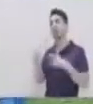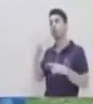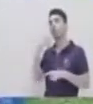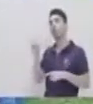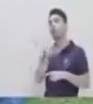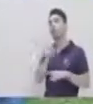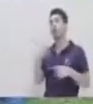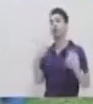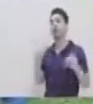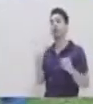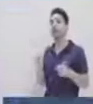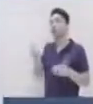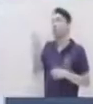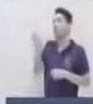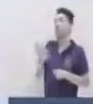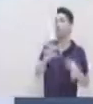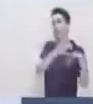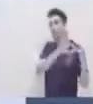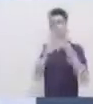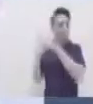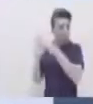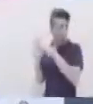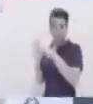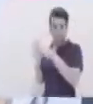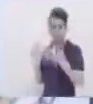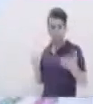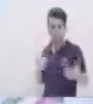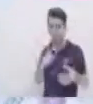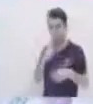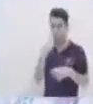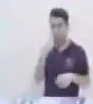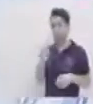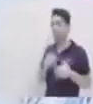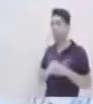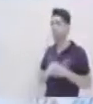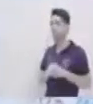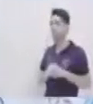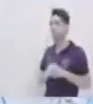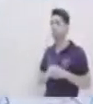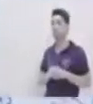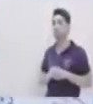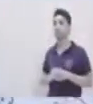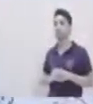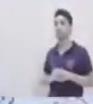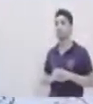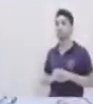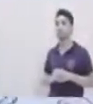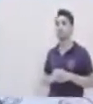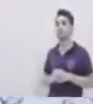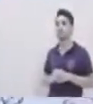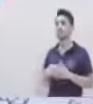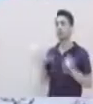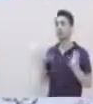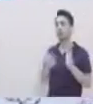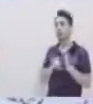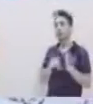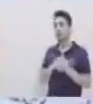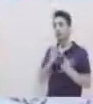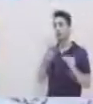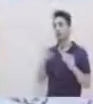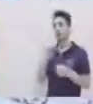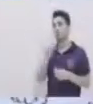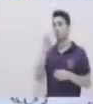cuidado para no crear falsa concordancia. No sé si has escuchado a veces que algunos se refieren como